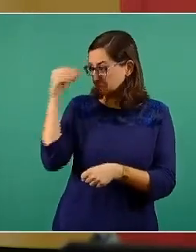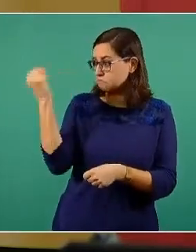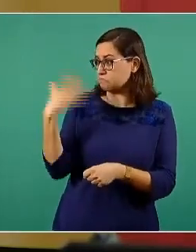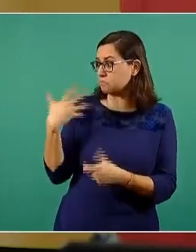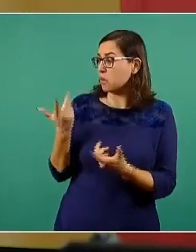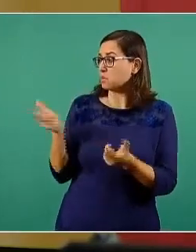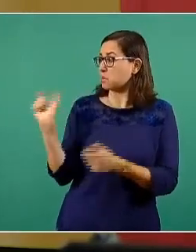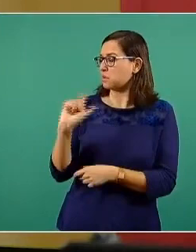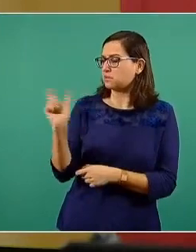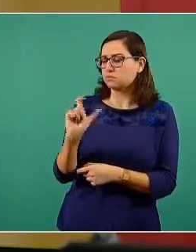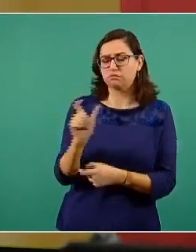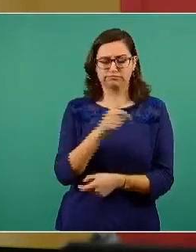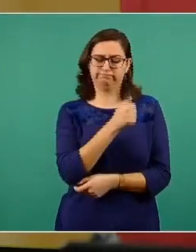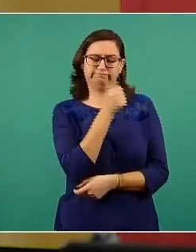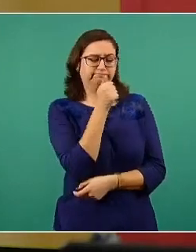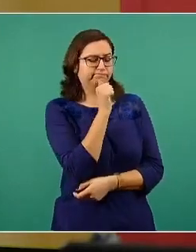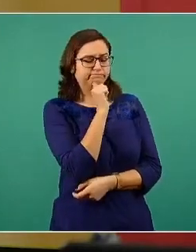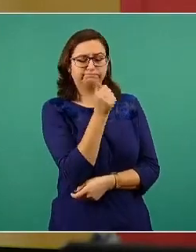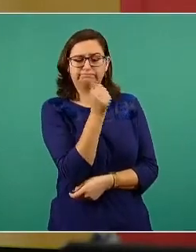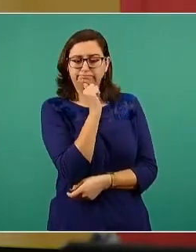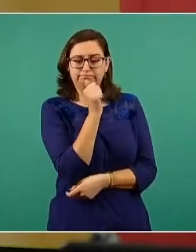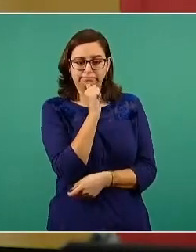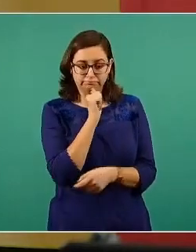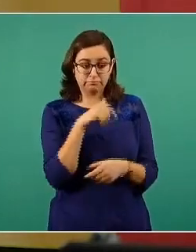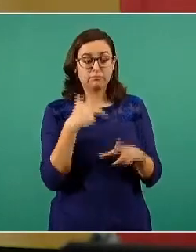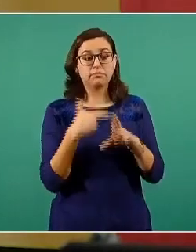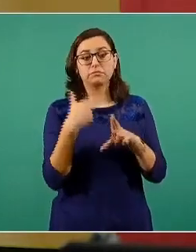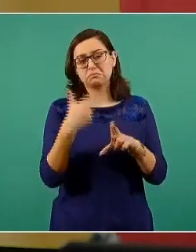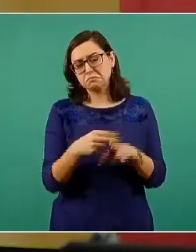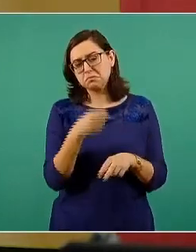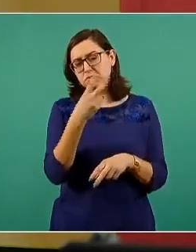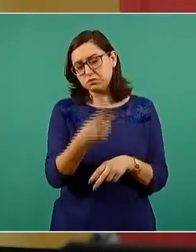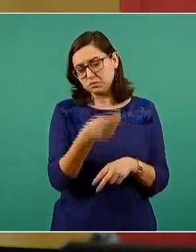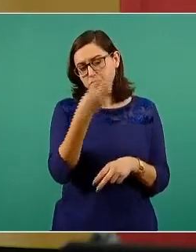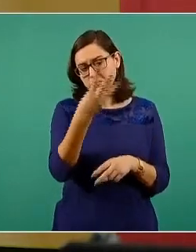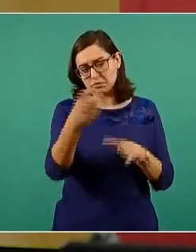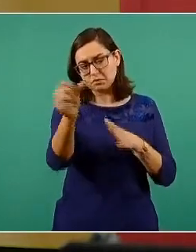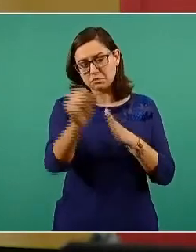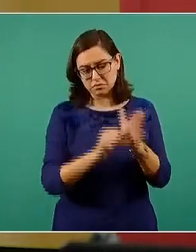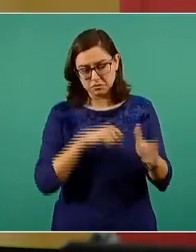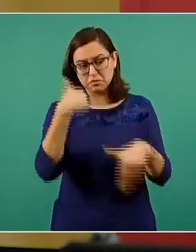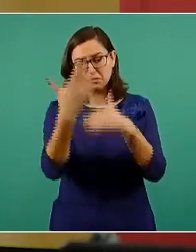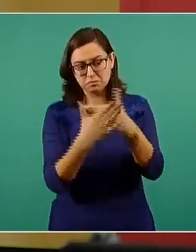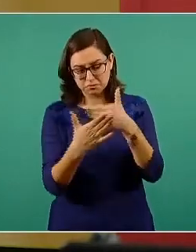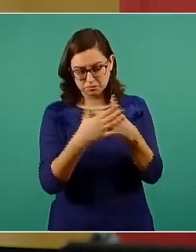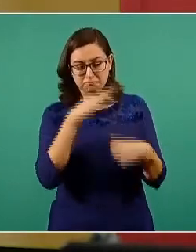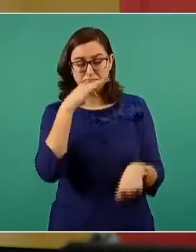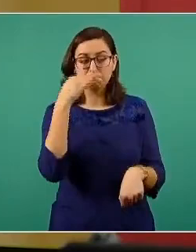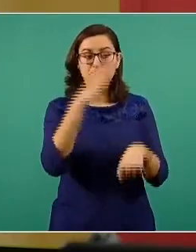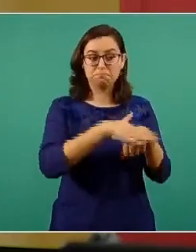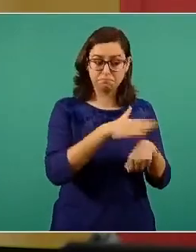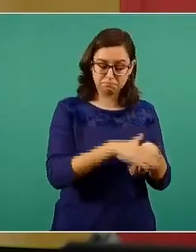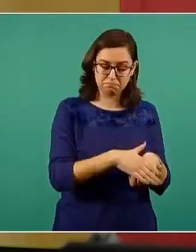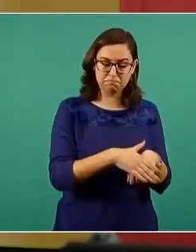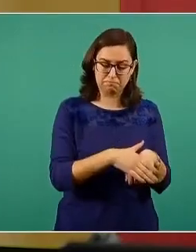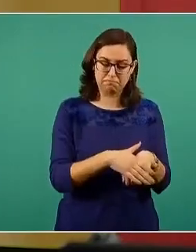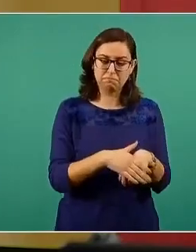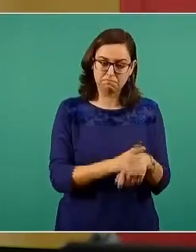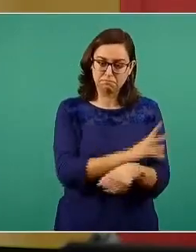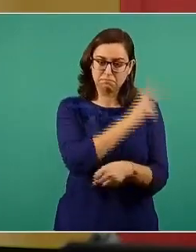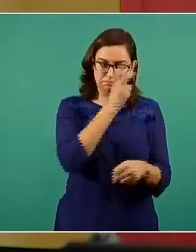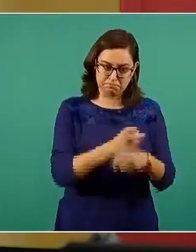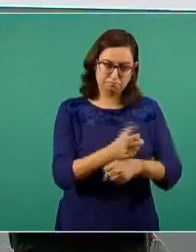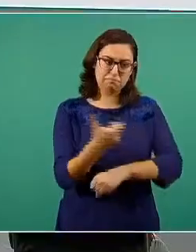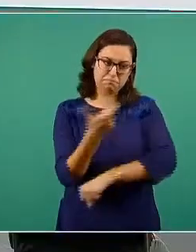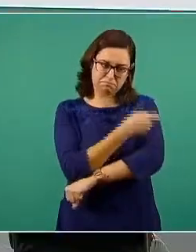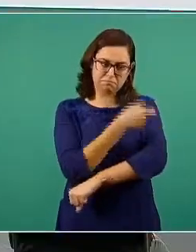le llegará el aviso para que acuda a su segunda dosis, pero no es este momento si no se ha cumplido de 2